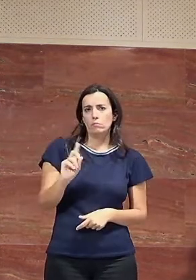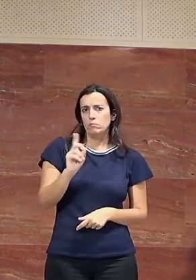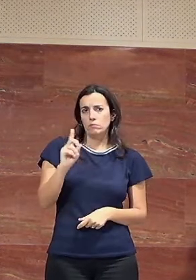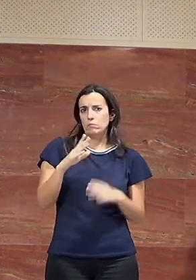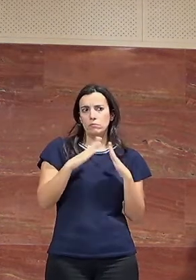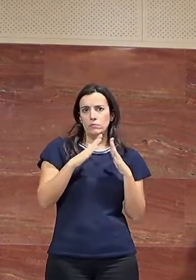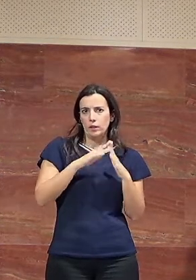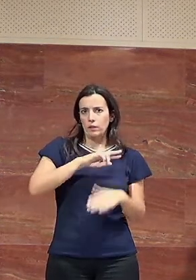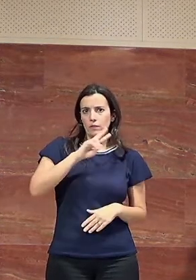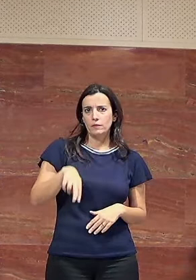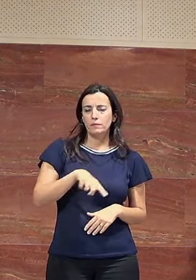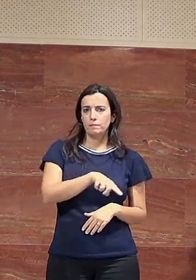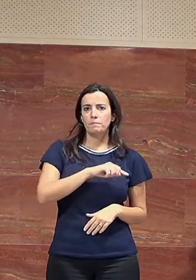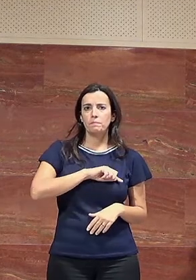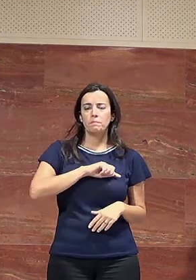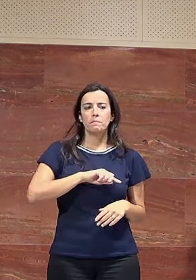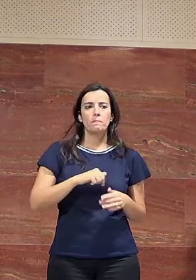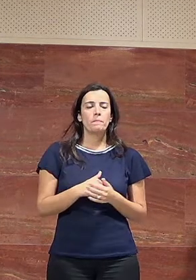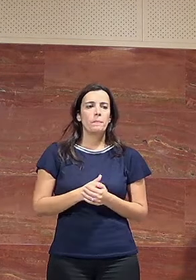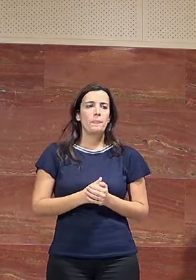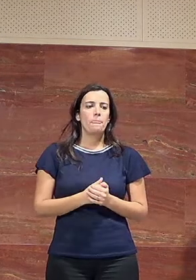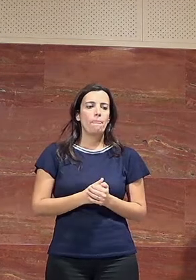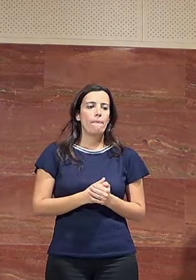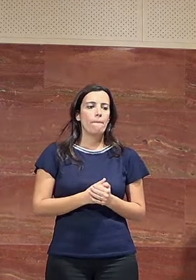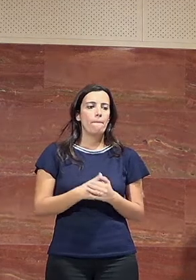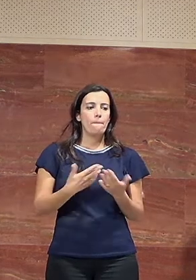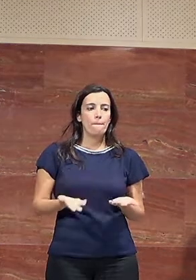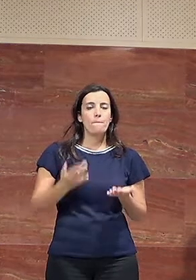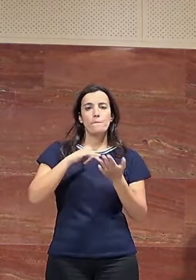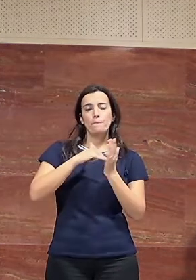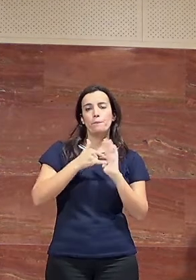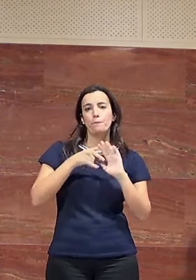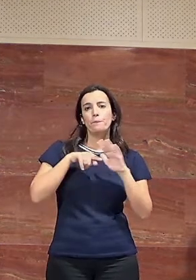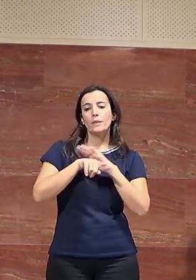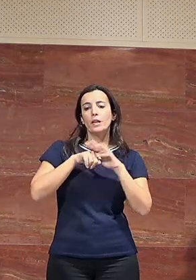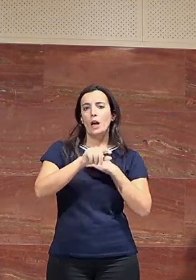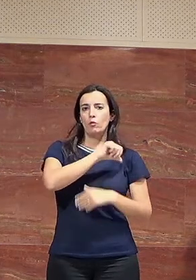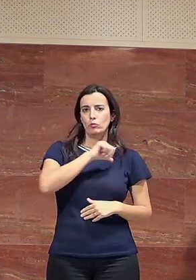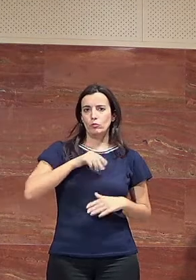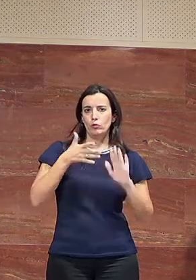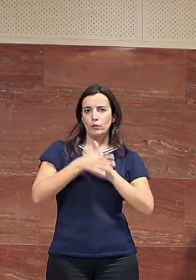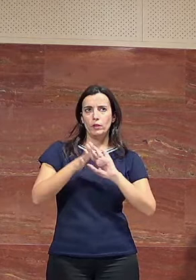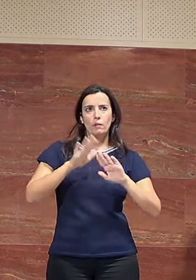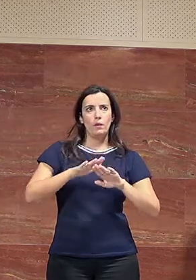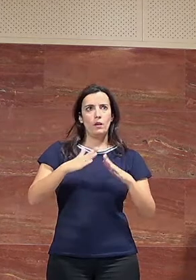Y se producen, digamos, los sistemas de autogestión pues en un lugar donde puedan estar más a gusto.